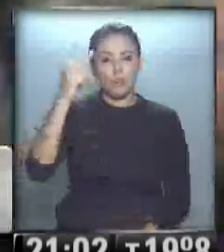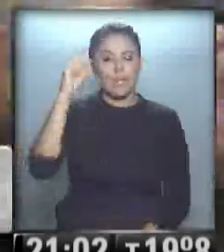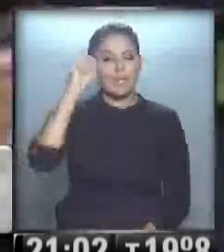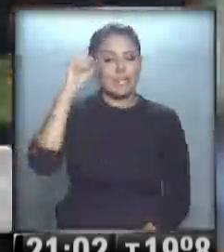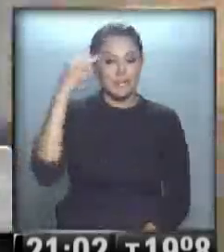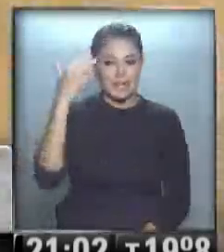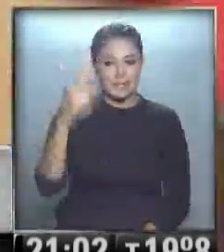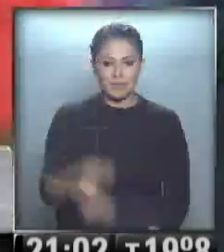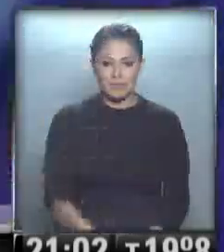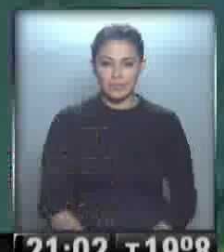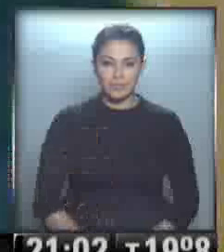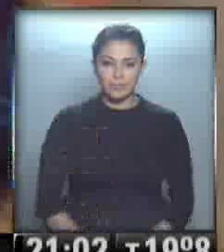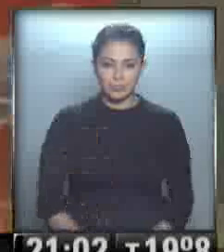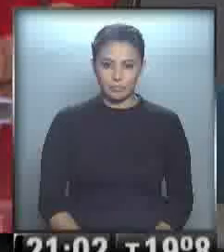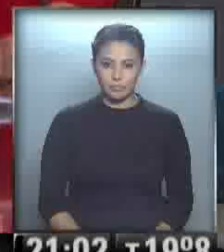2033.